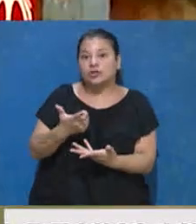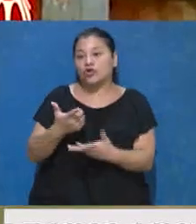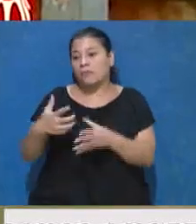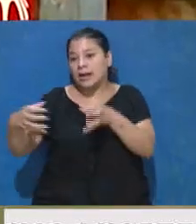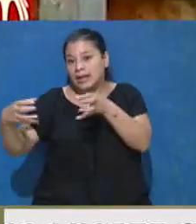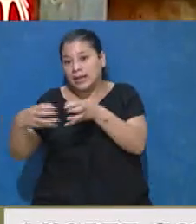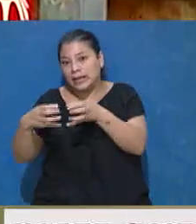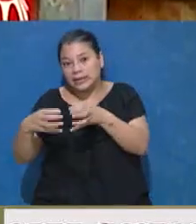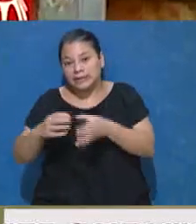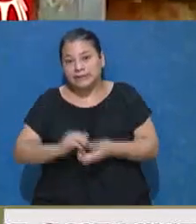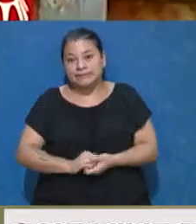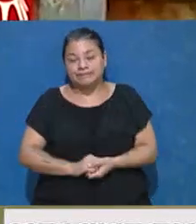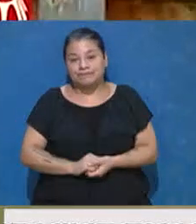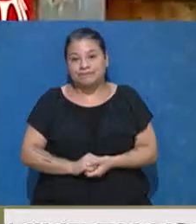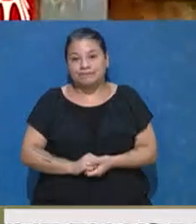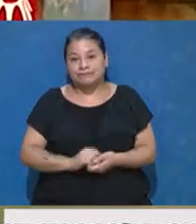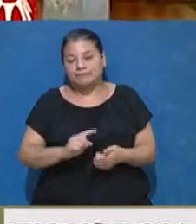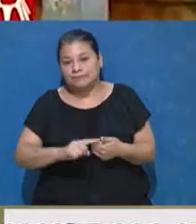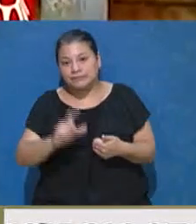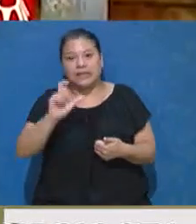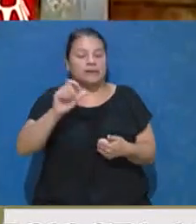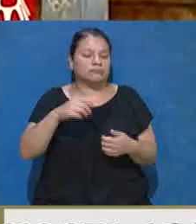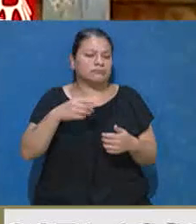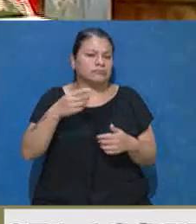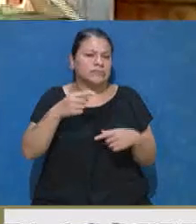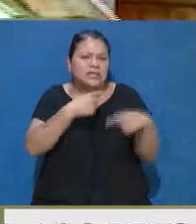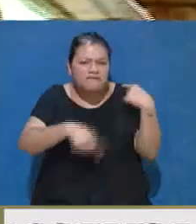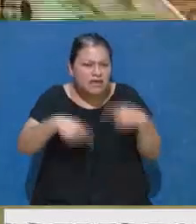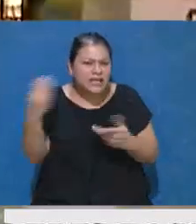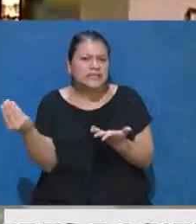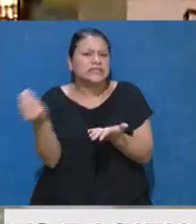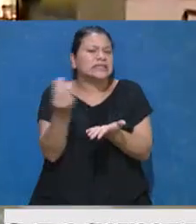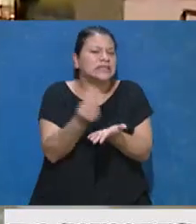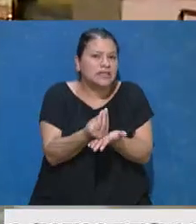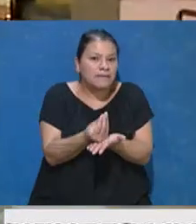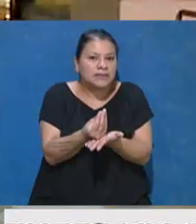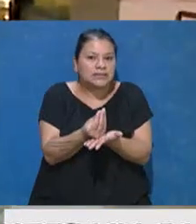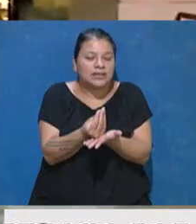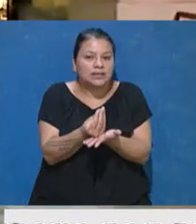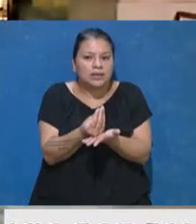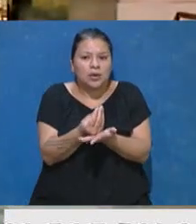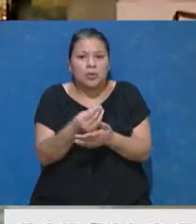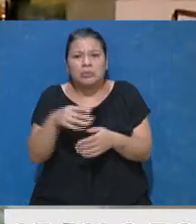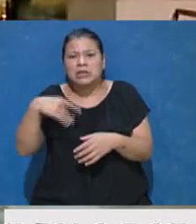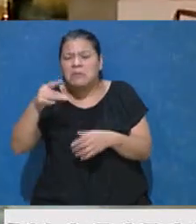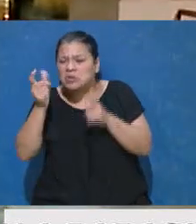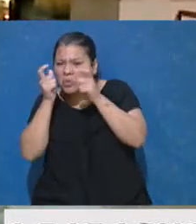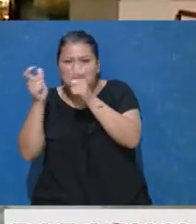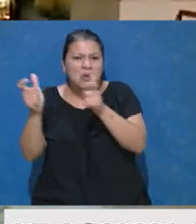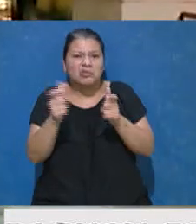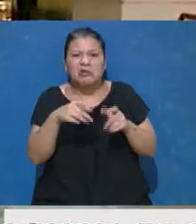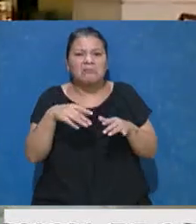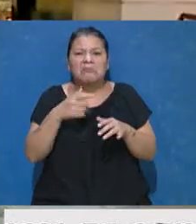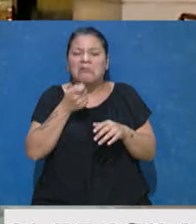tussam eggers caputo de sandler y lo que posibilitó únicamente un control remoto muy imaginaste